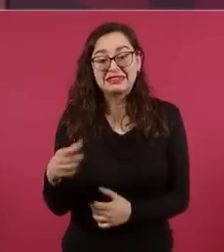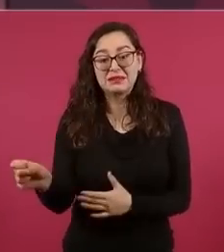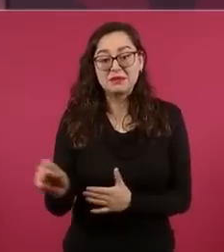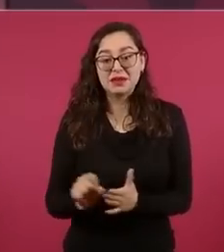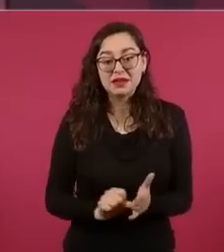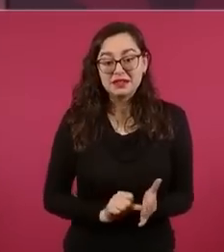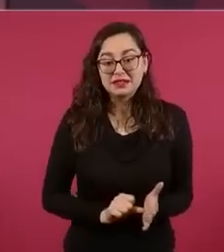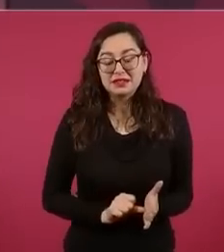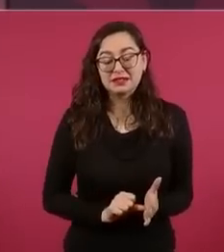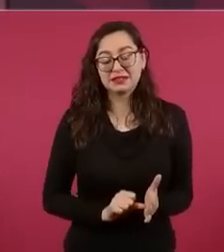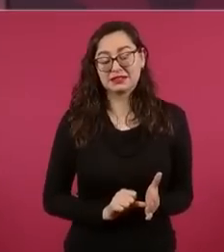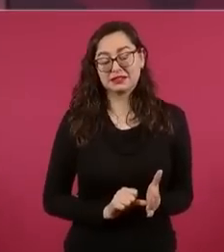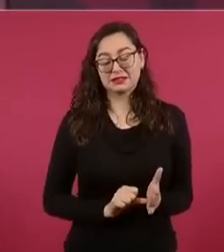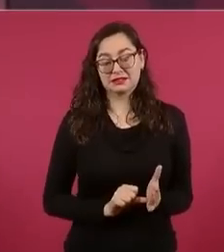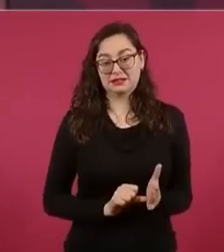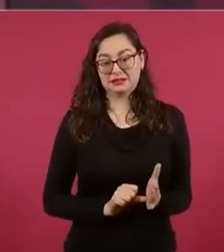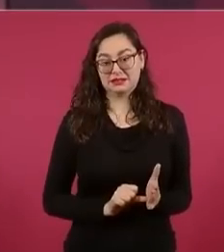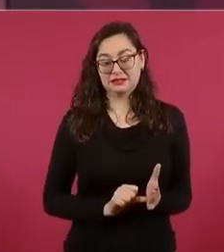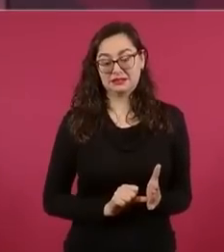tomando